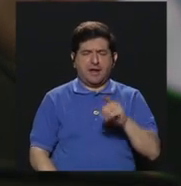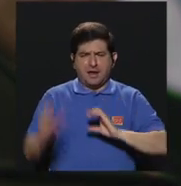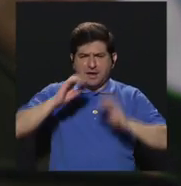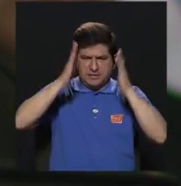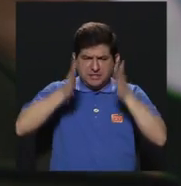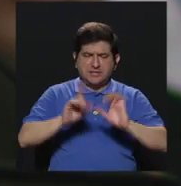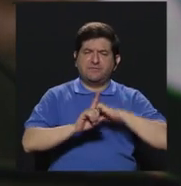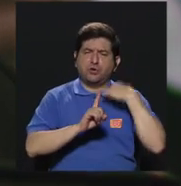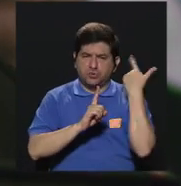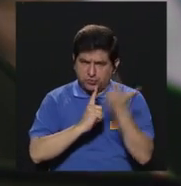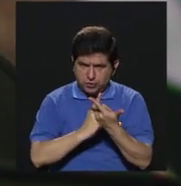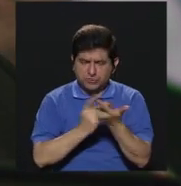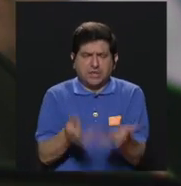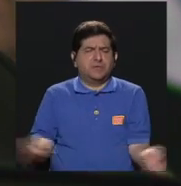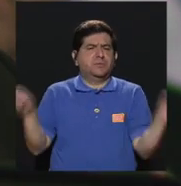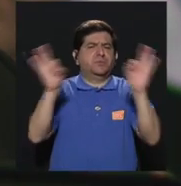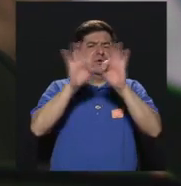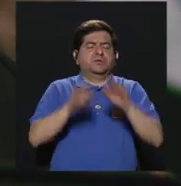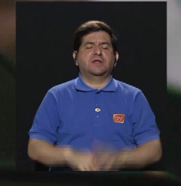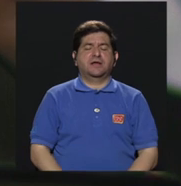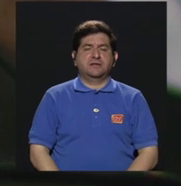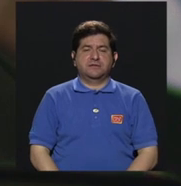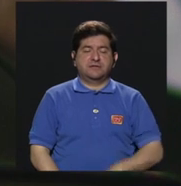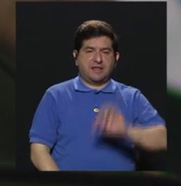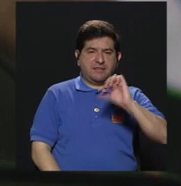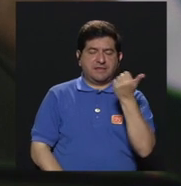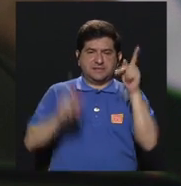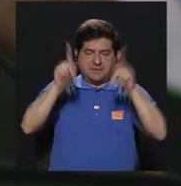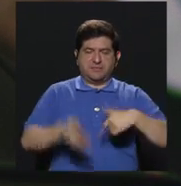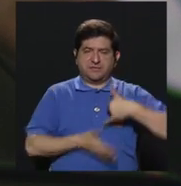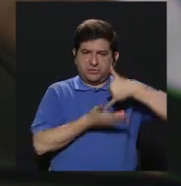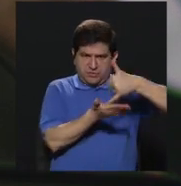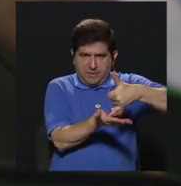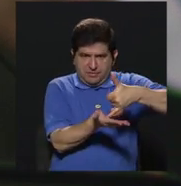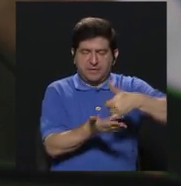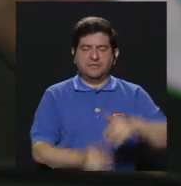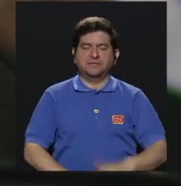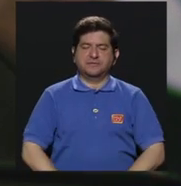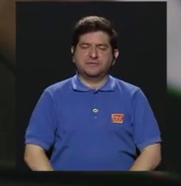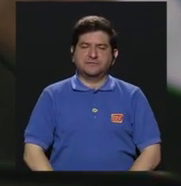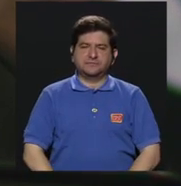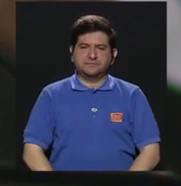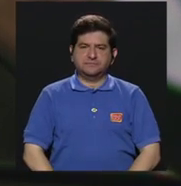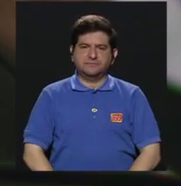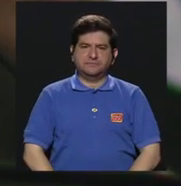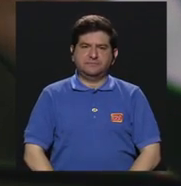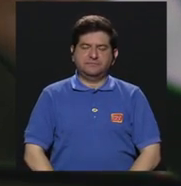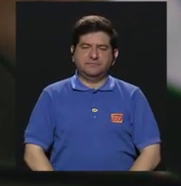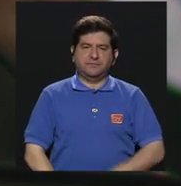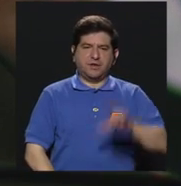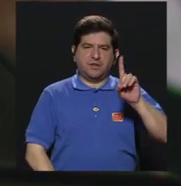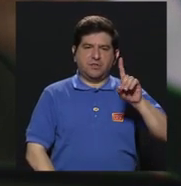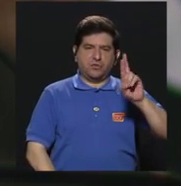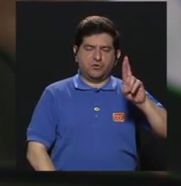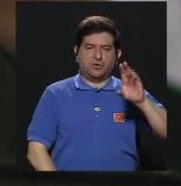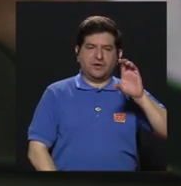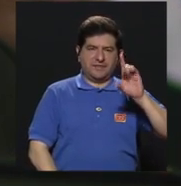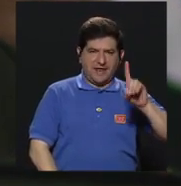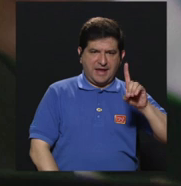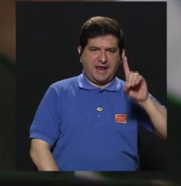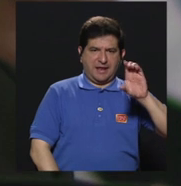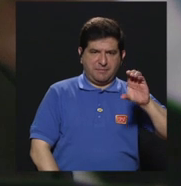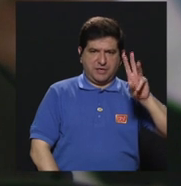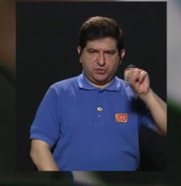científico social, como el 10º galardonado con este premio. El doctor Daniel Camacho